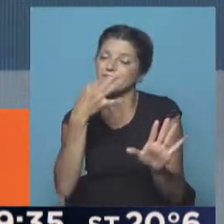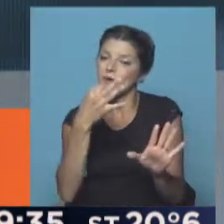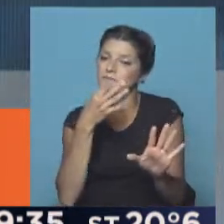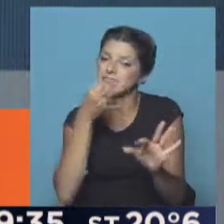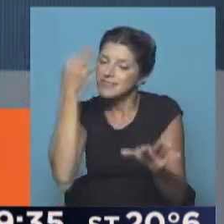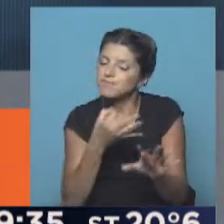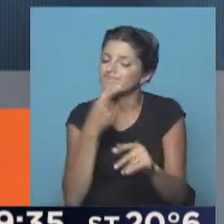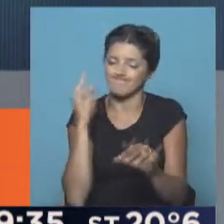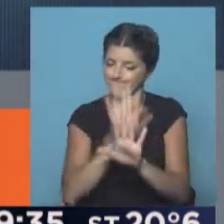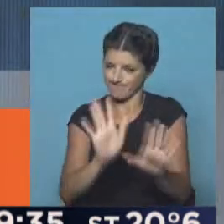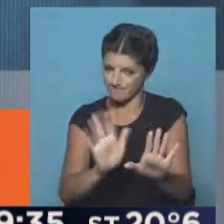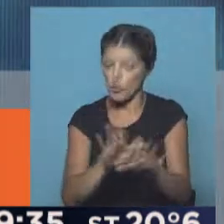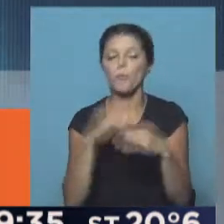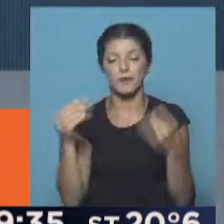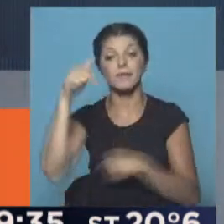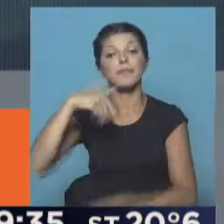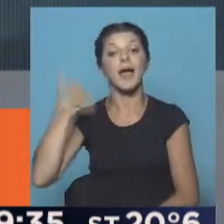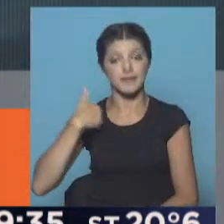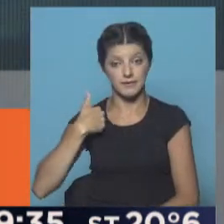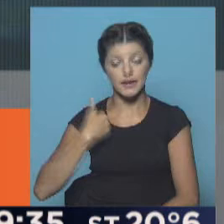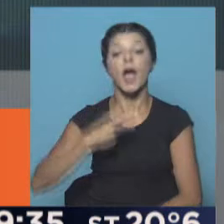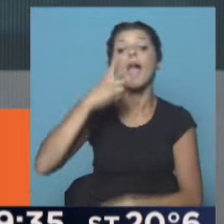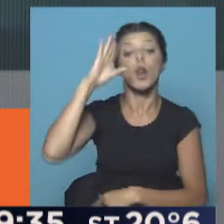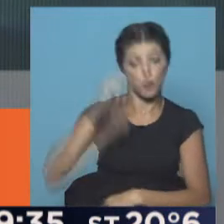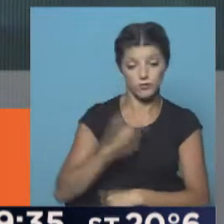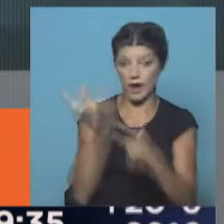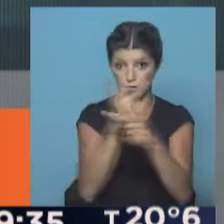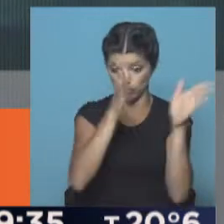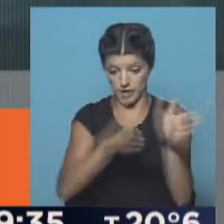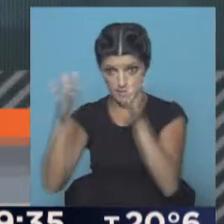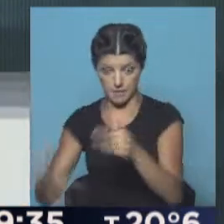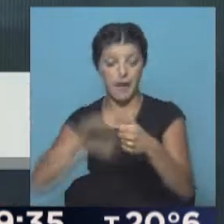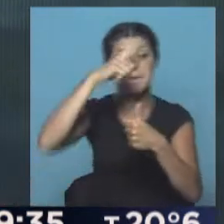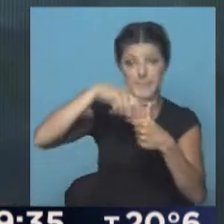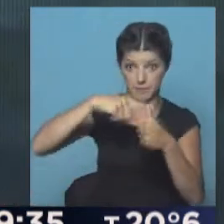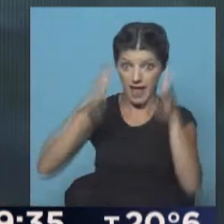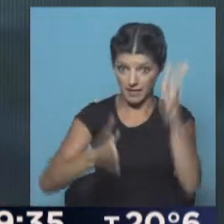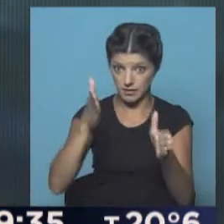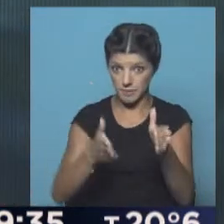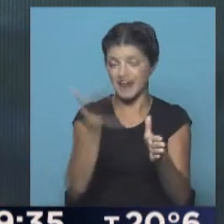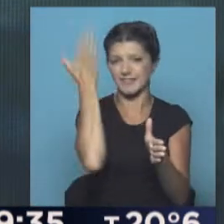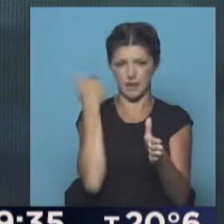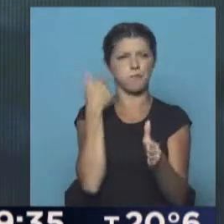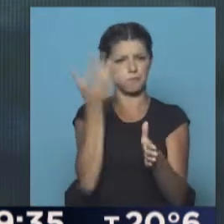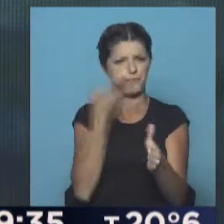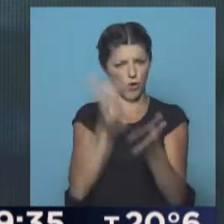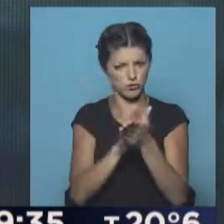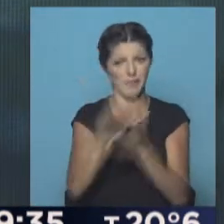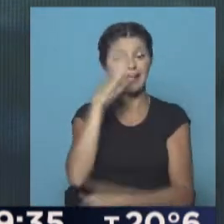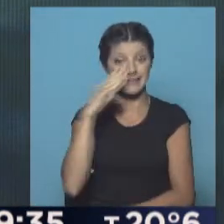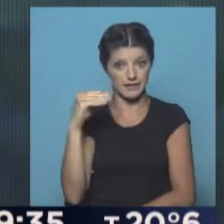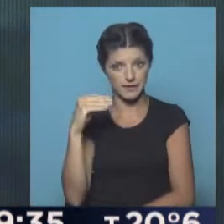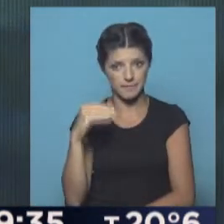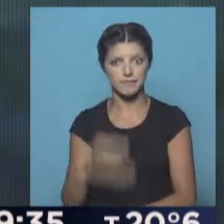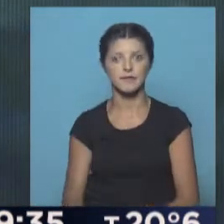Argentina el problema que tenemos es que los juicios tienen 2 etapas. Una etapa primera, que es la que ustedes presentaron recién de Cristina Kirchner, que fue procesada, pero